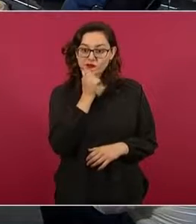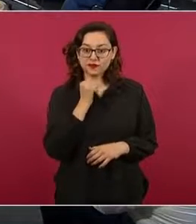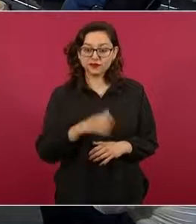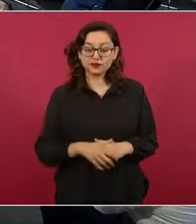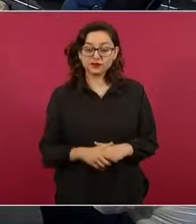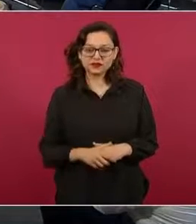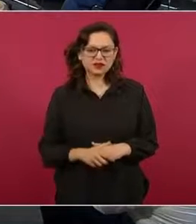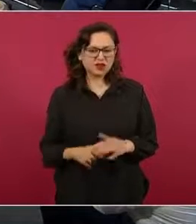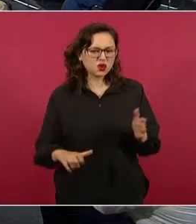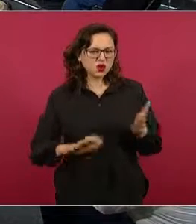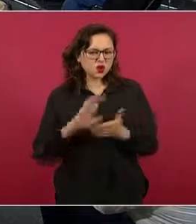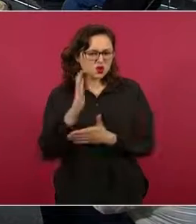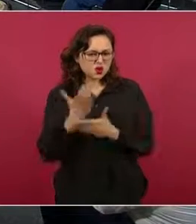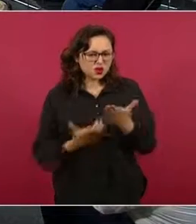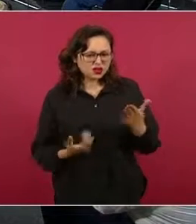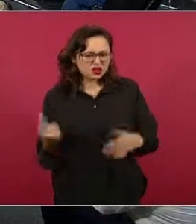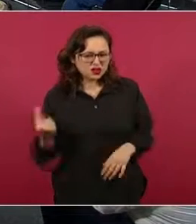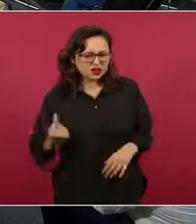¿Contratos de?